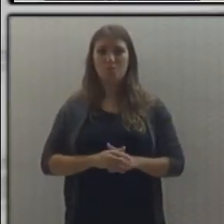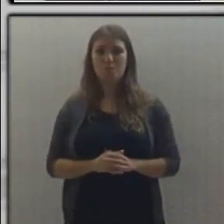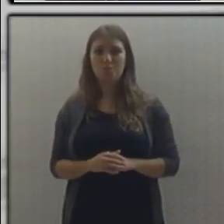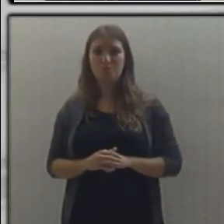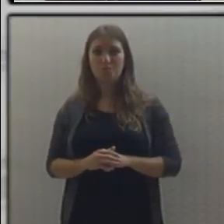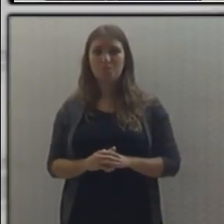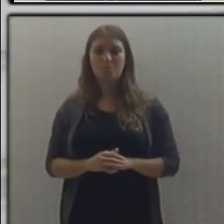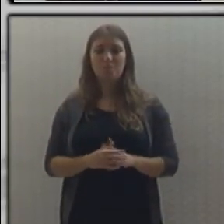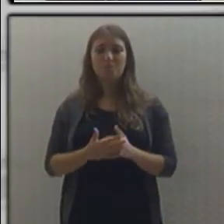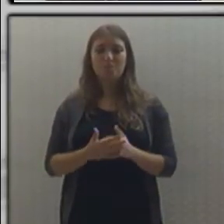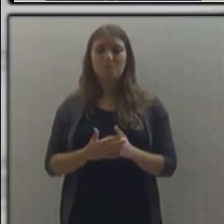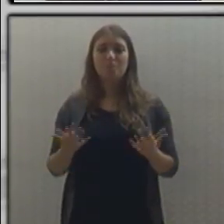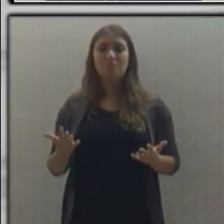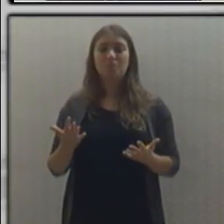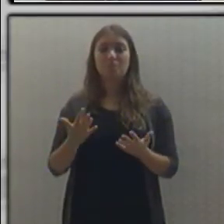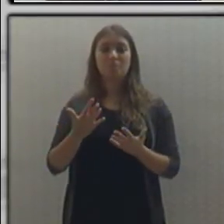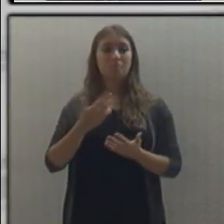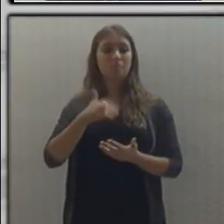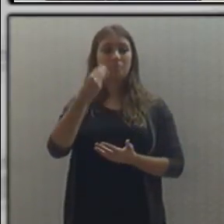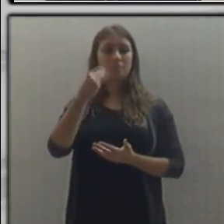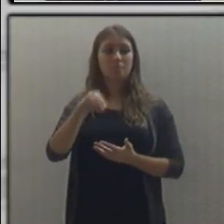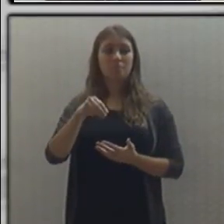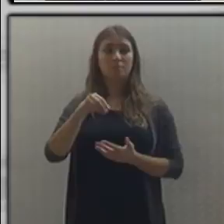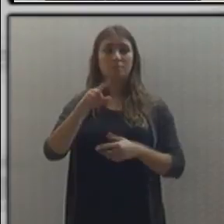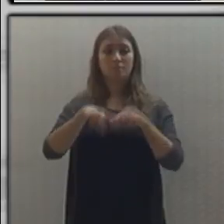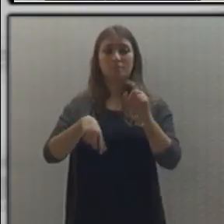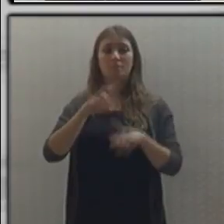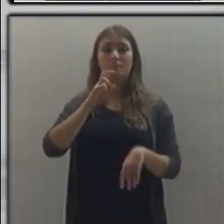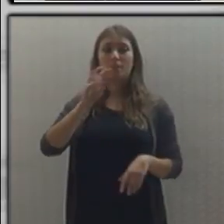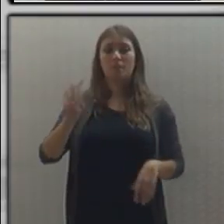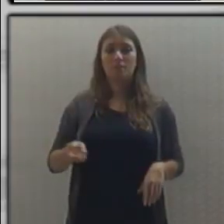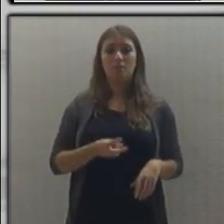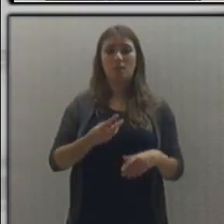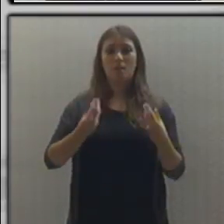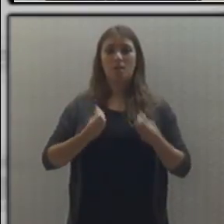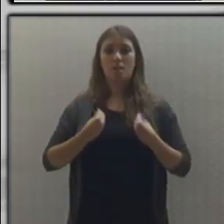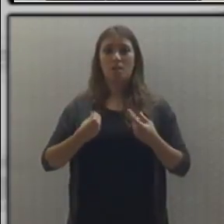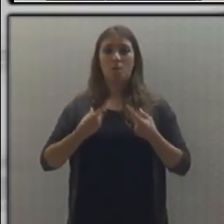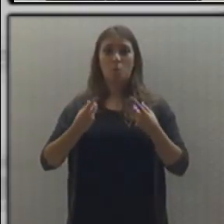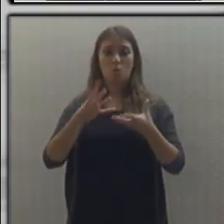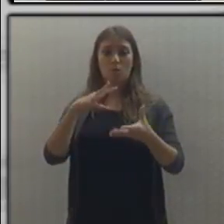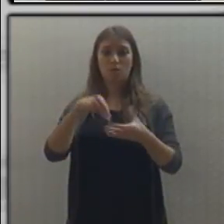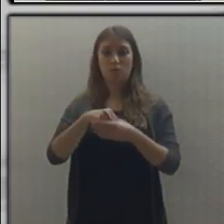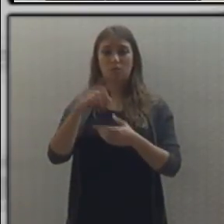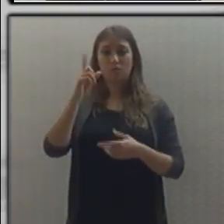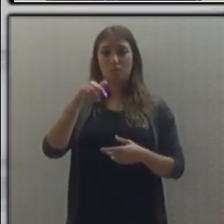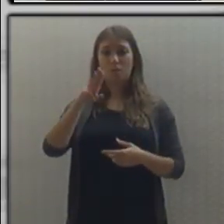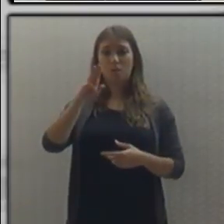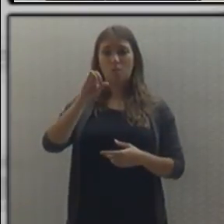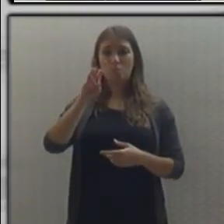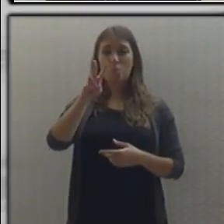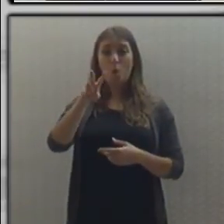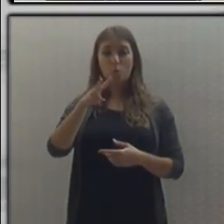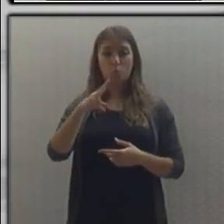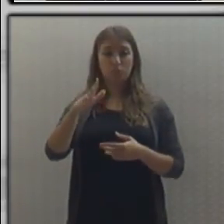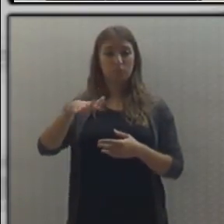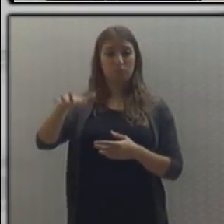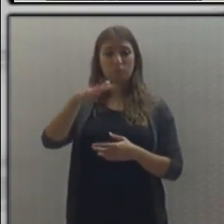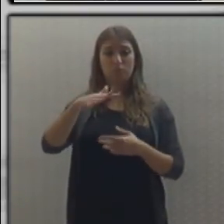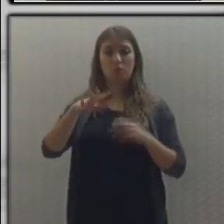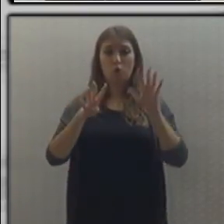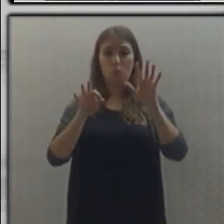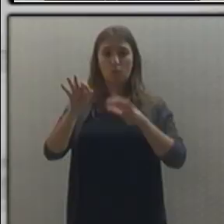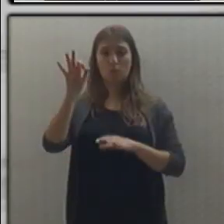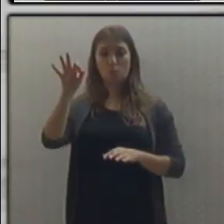Principalmente añadiendo densidad y diversidad. Hay que tener en cuenta que en los PAUs el 90% de las